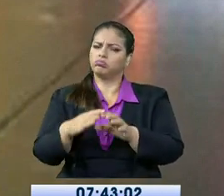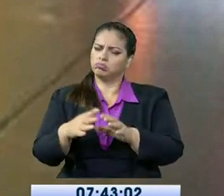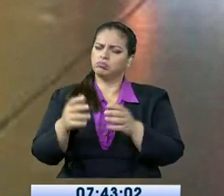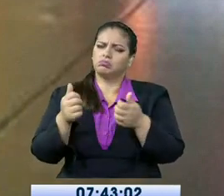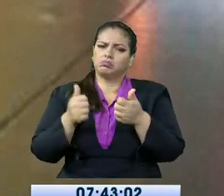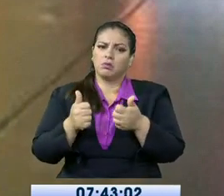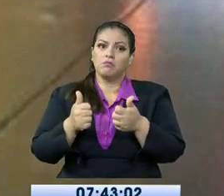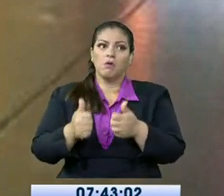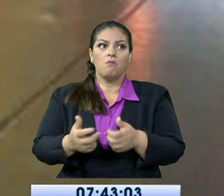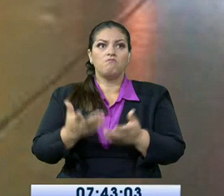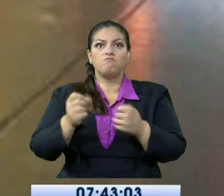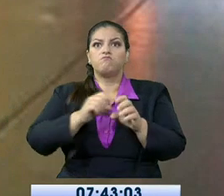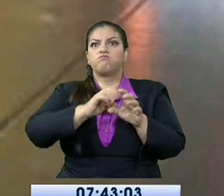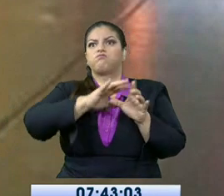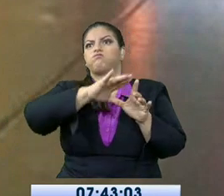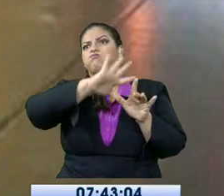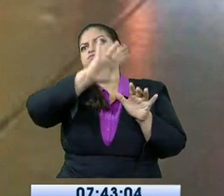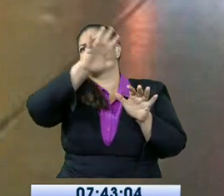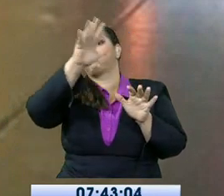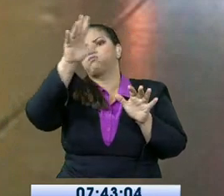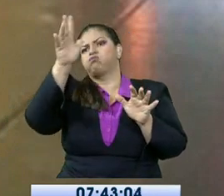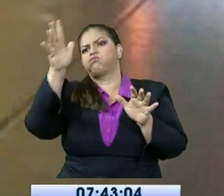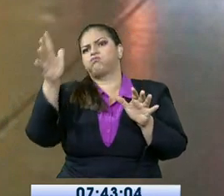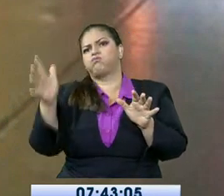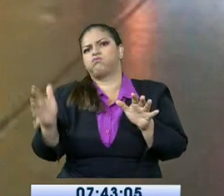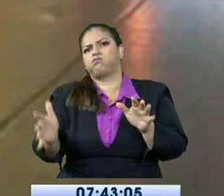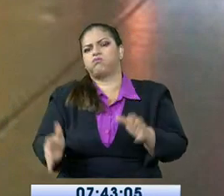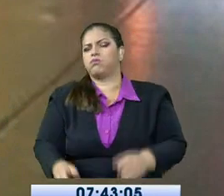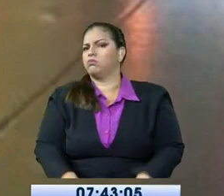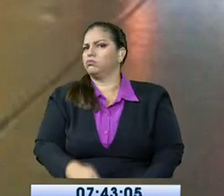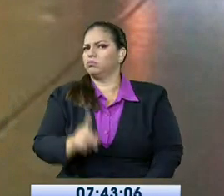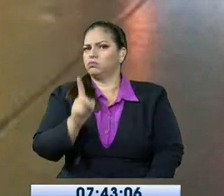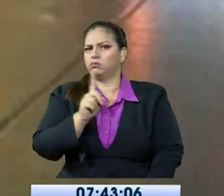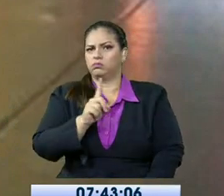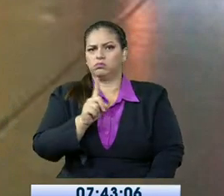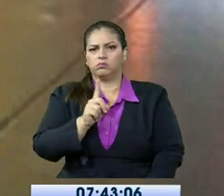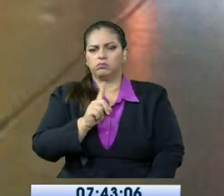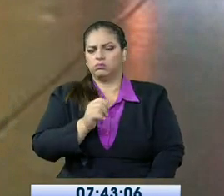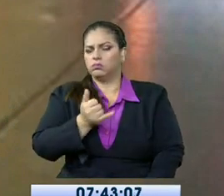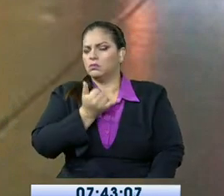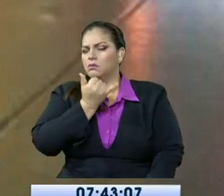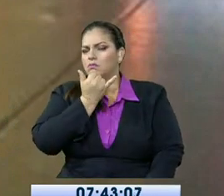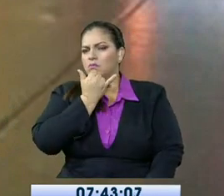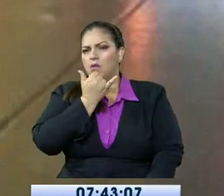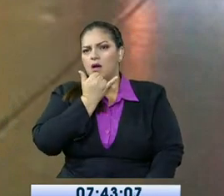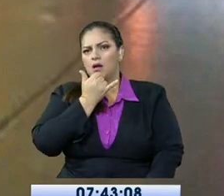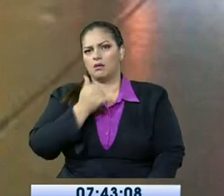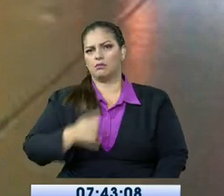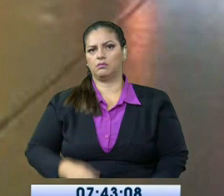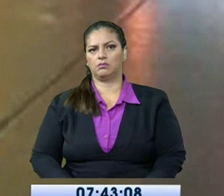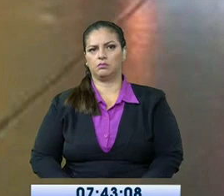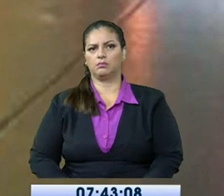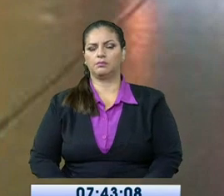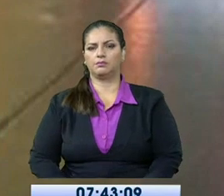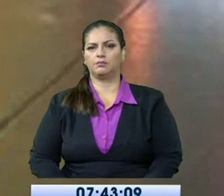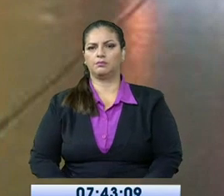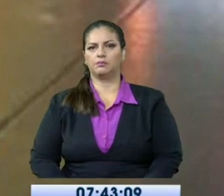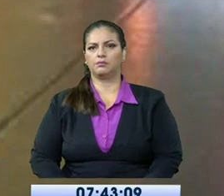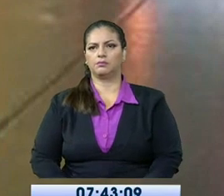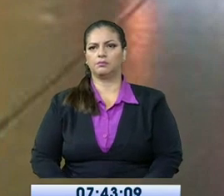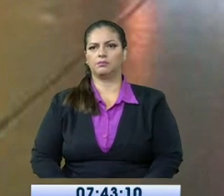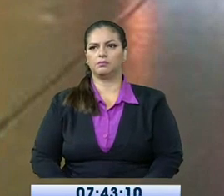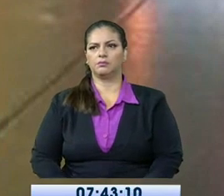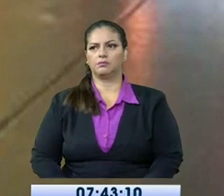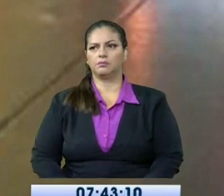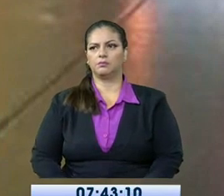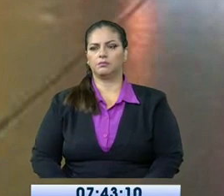la visibilidad para, claro, los otros conductores que van detrás así de ese vehículo. Es, así mismo es. Así es. Entonces, ¿eh? No está. Eso no